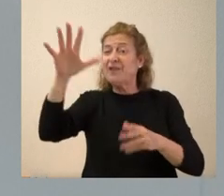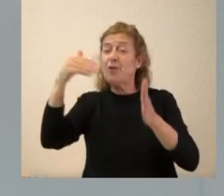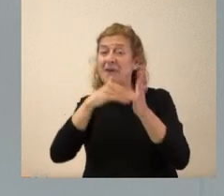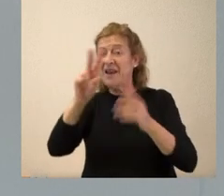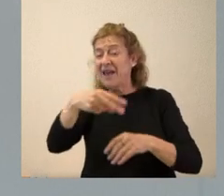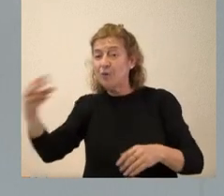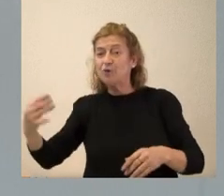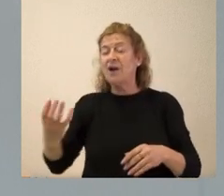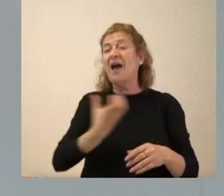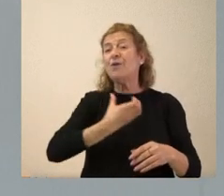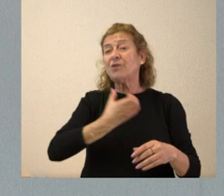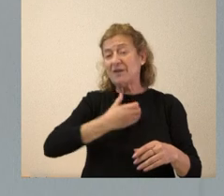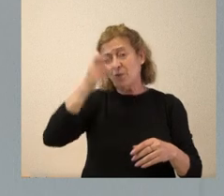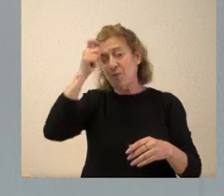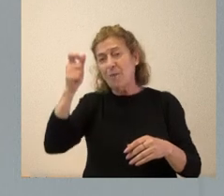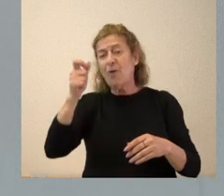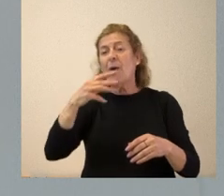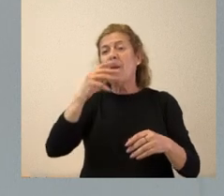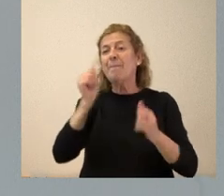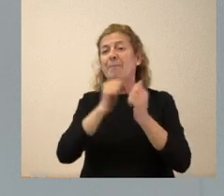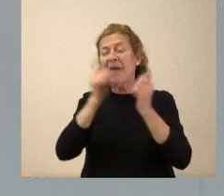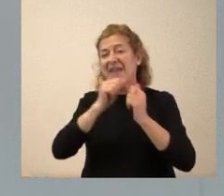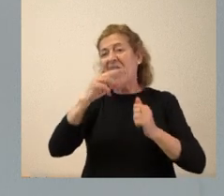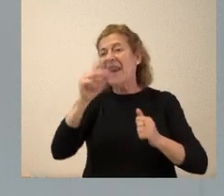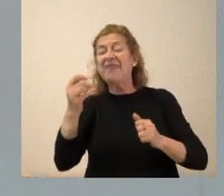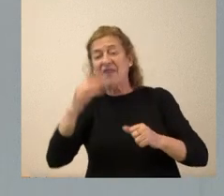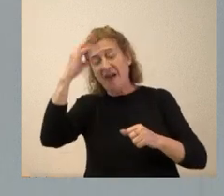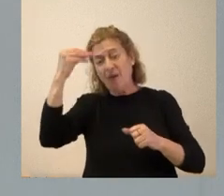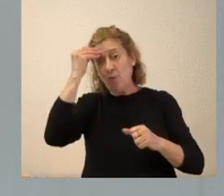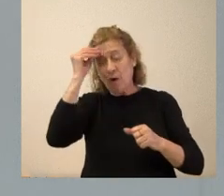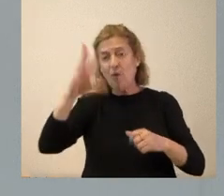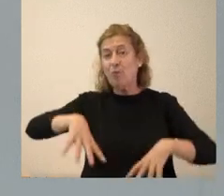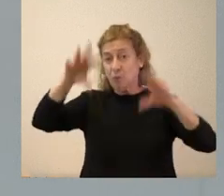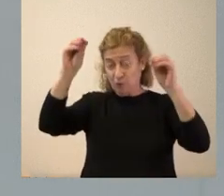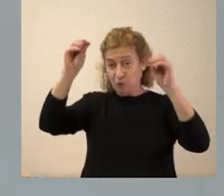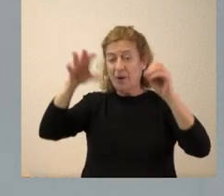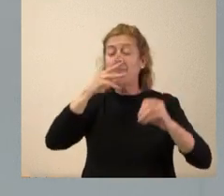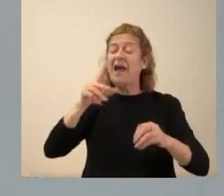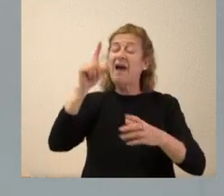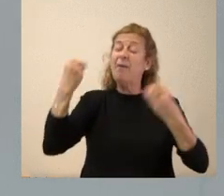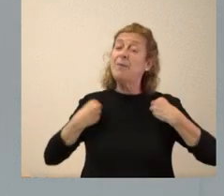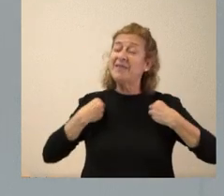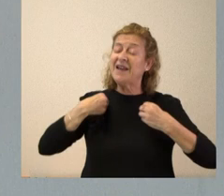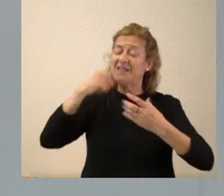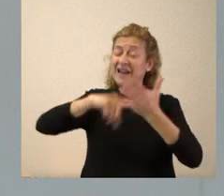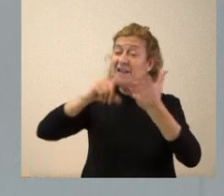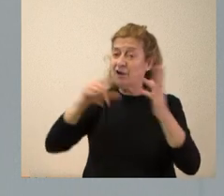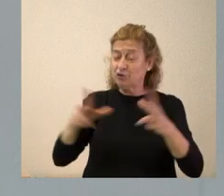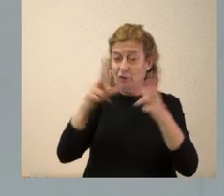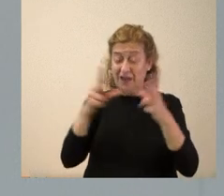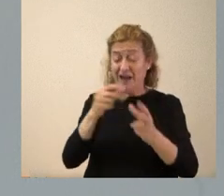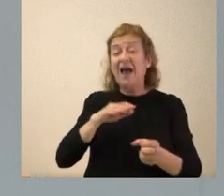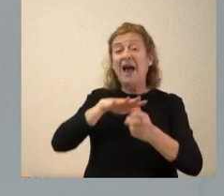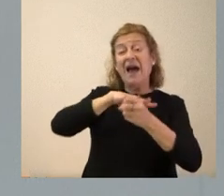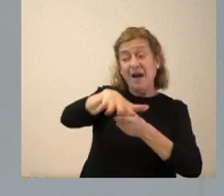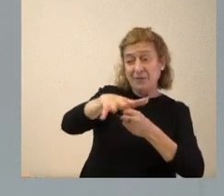de Peñaranda de duero en Burgos para la rehabilitación de un edificio con viviendas para alquiler social en el ámbito de la consejería